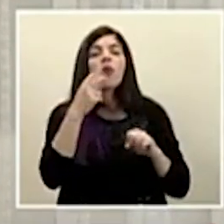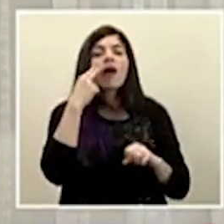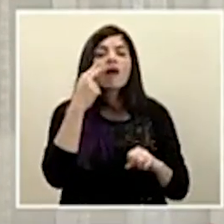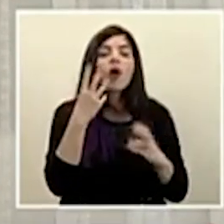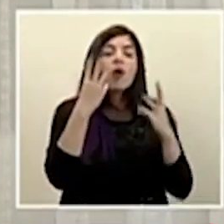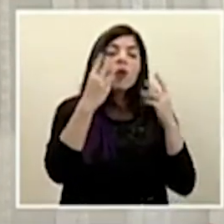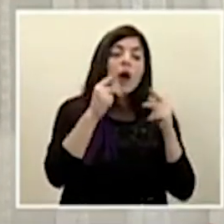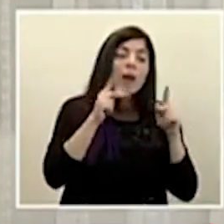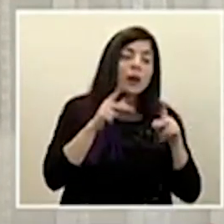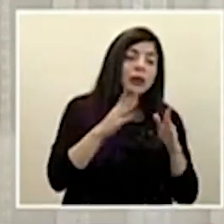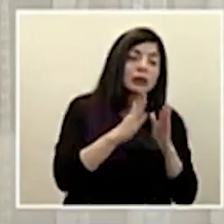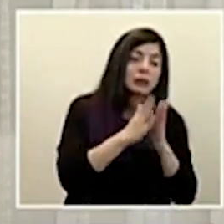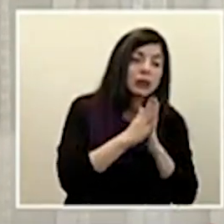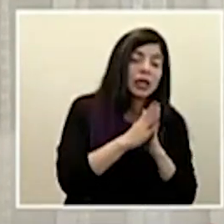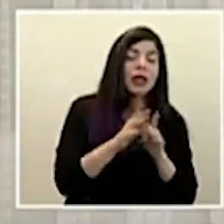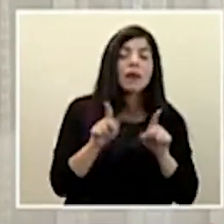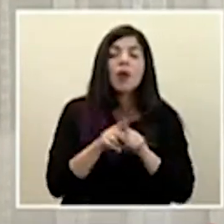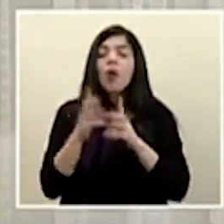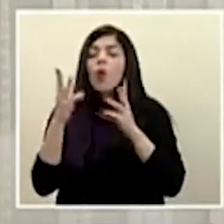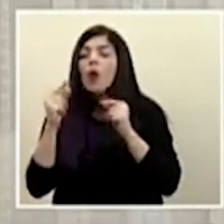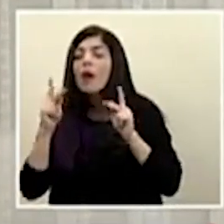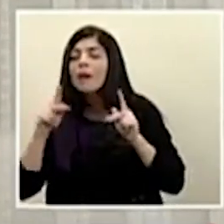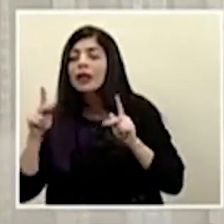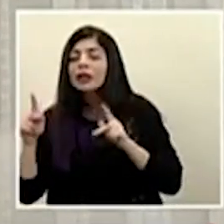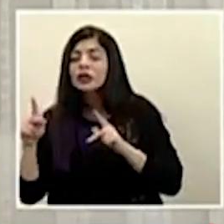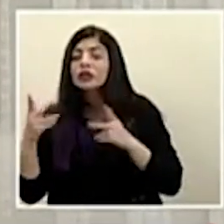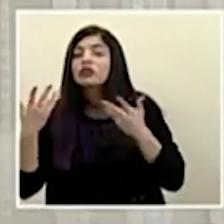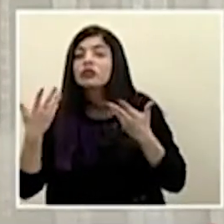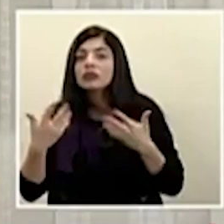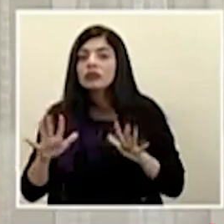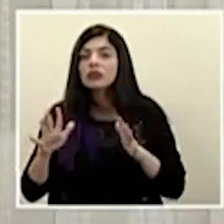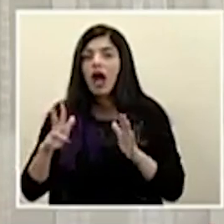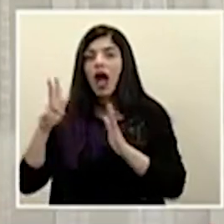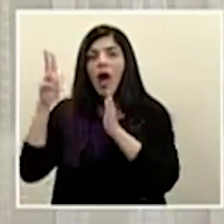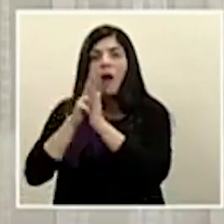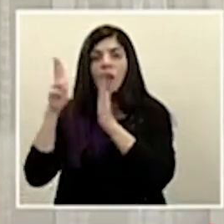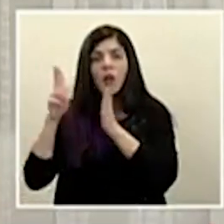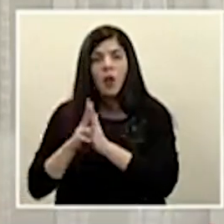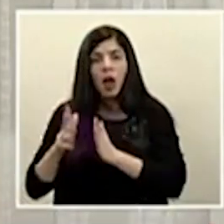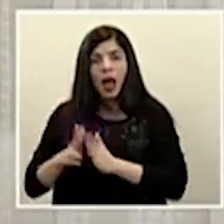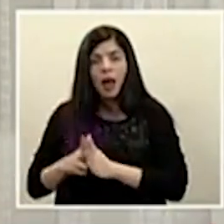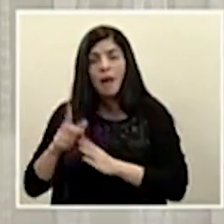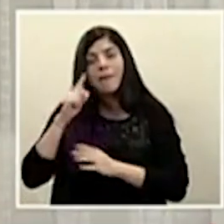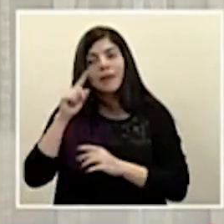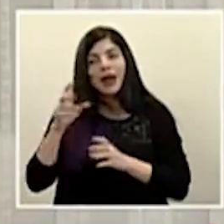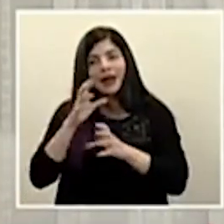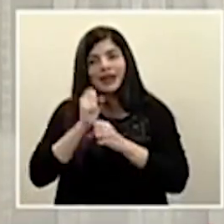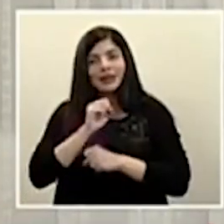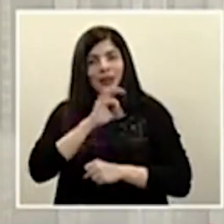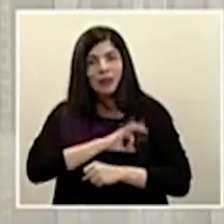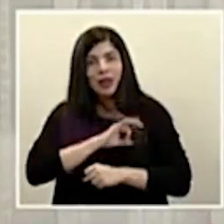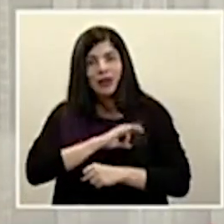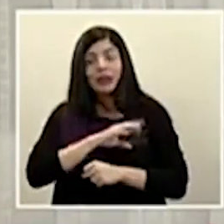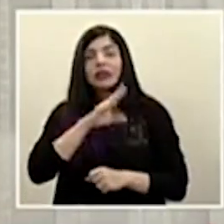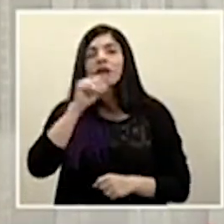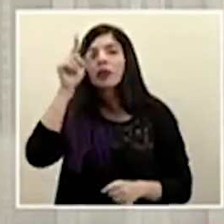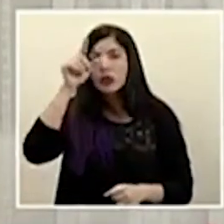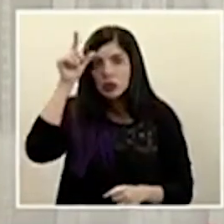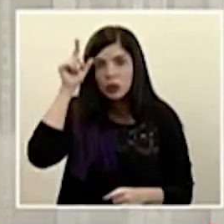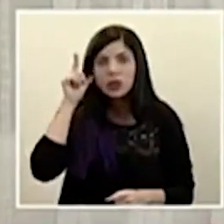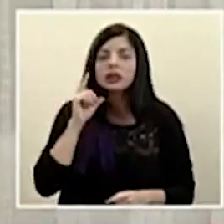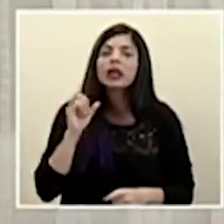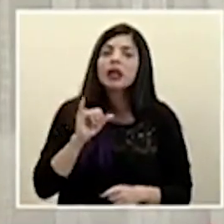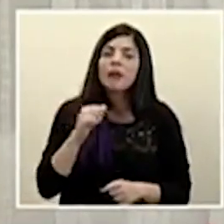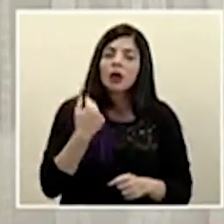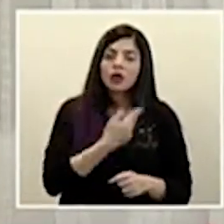han solicitado, sino también cuántas personas han sido aprobadas para acceder al beneficio y por supuesto también